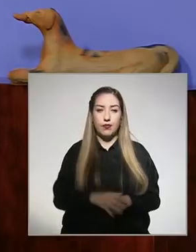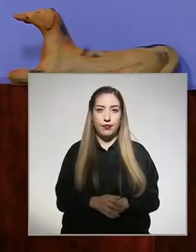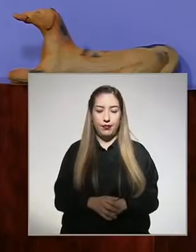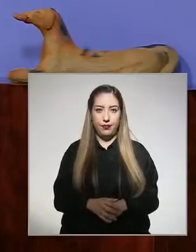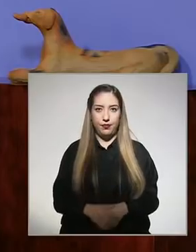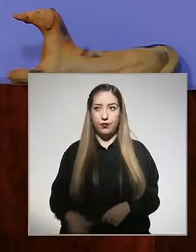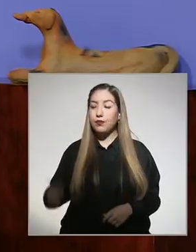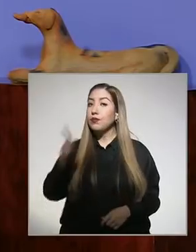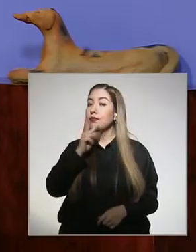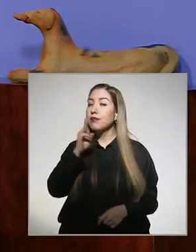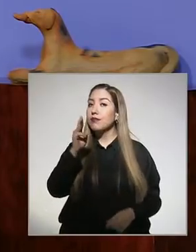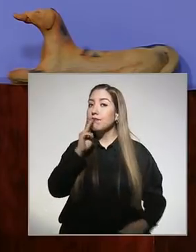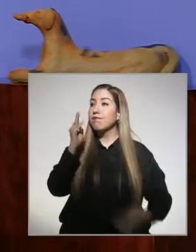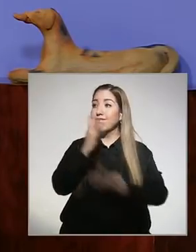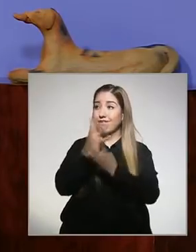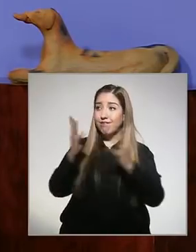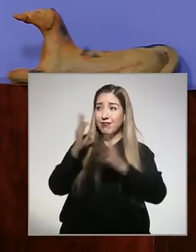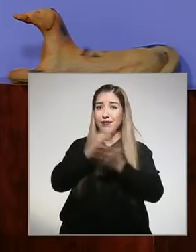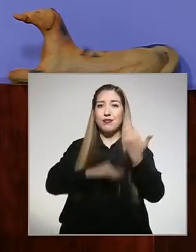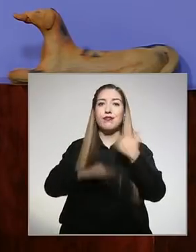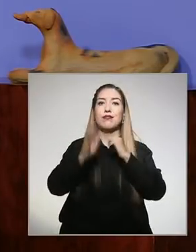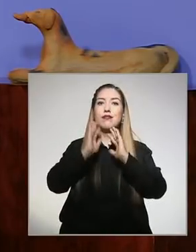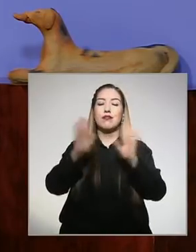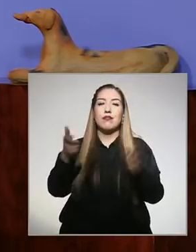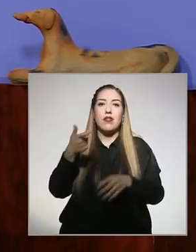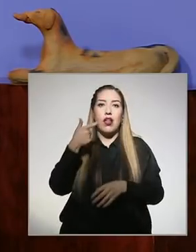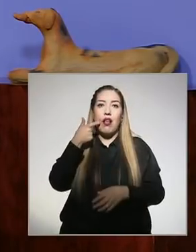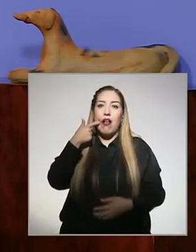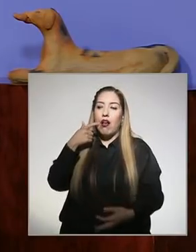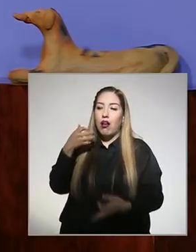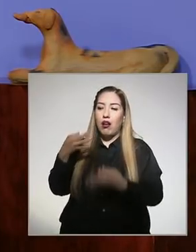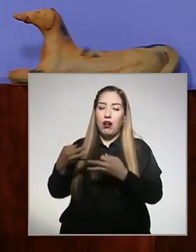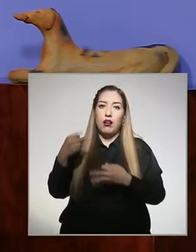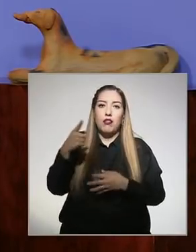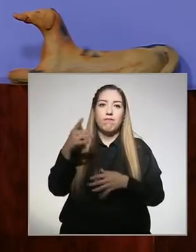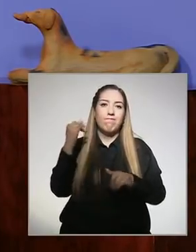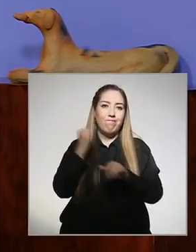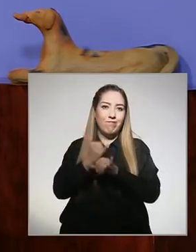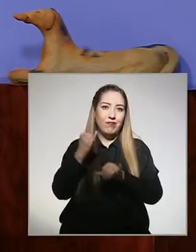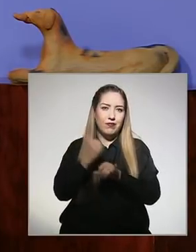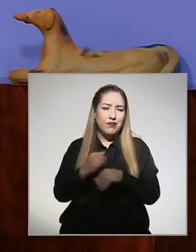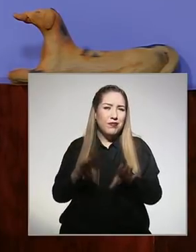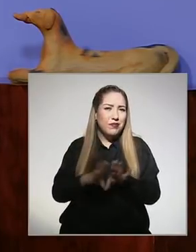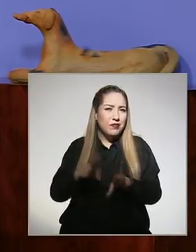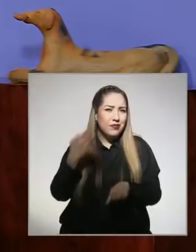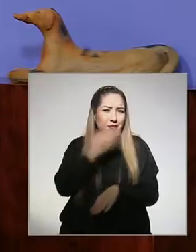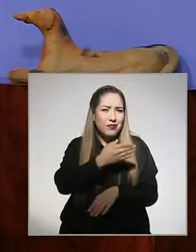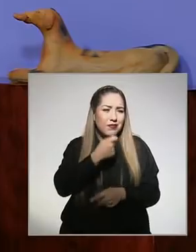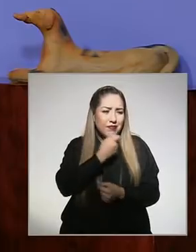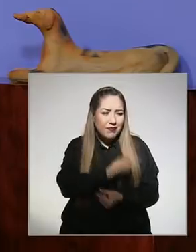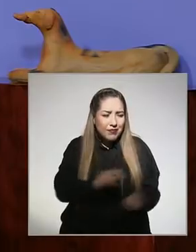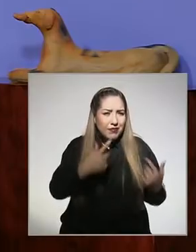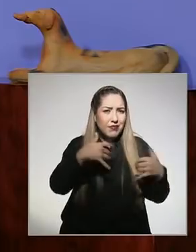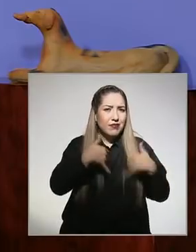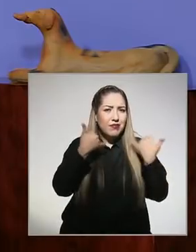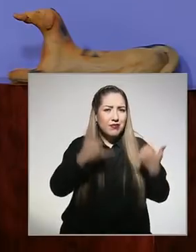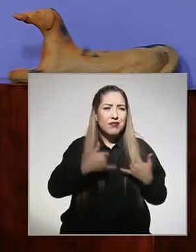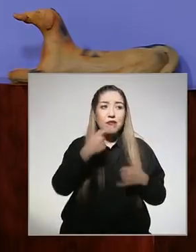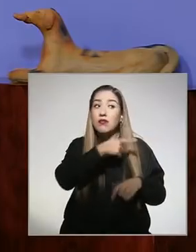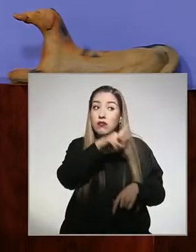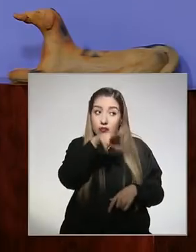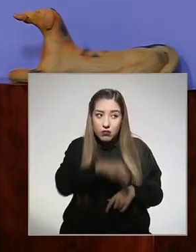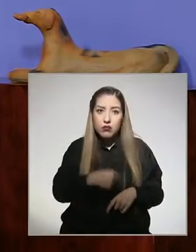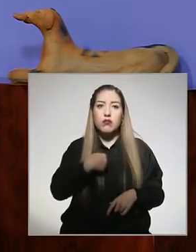todos somos adictos a las redes sociales. ¿Cómo le pedimos a nuestros adolescentes que sean menos dependientes si no empezamos con